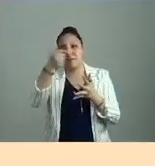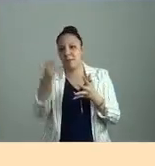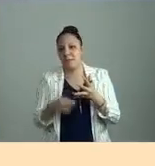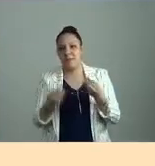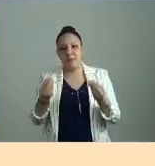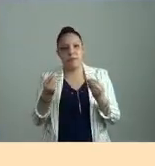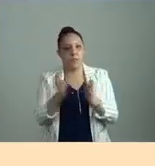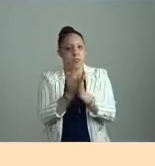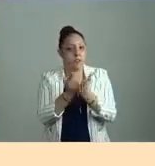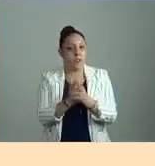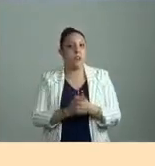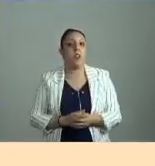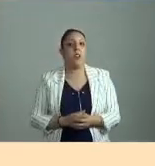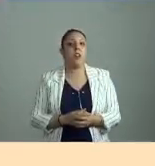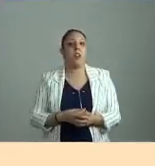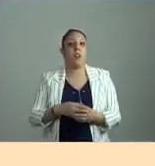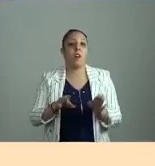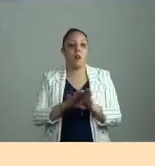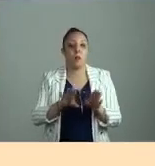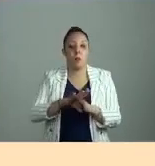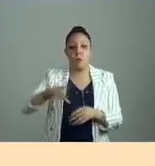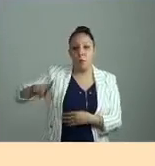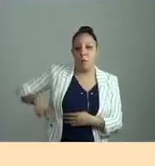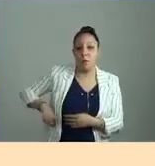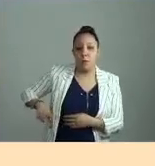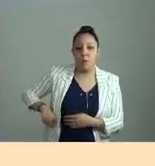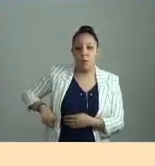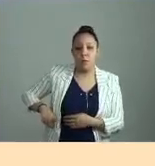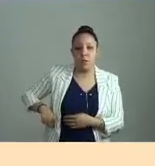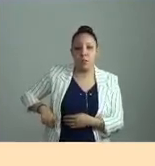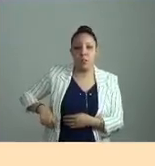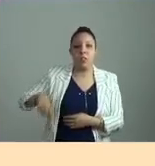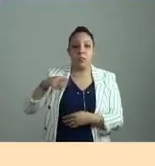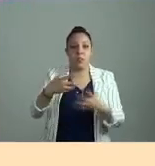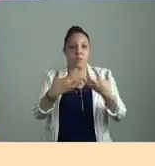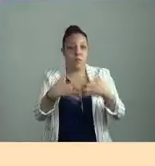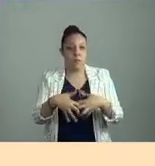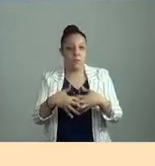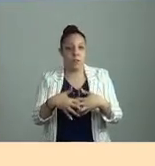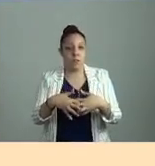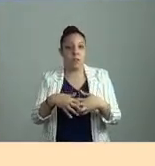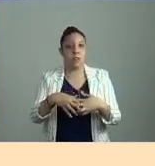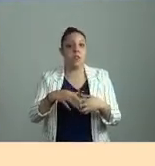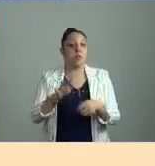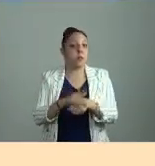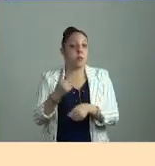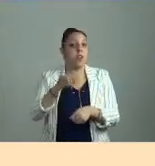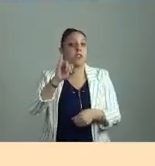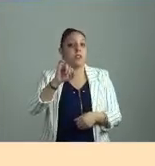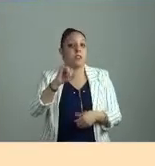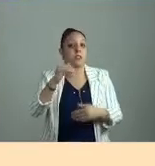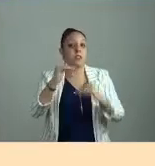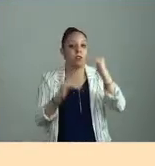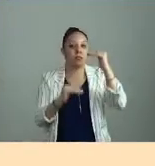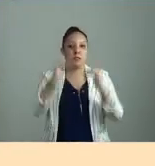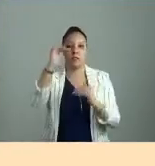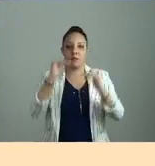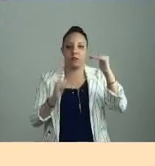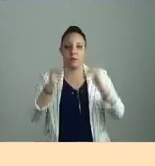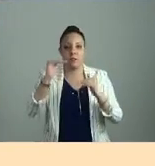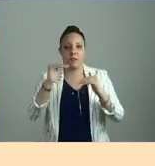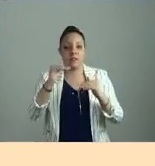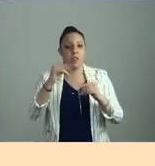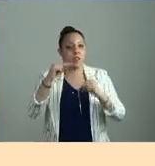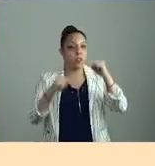capitalismo que creado como creador de desigualdades a pesar de estos dos en particular